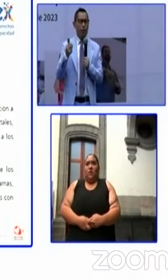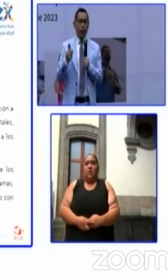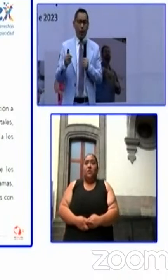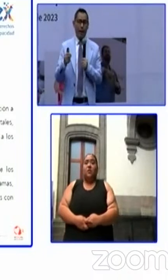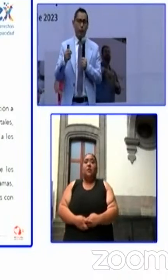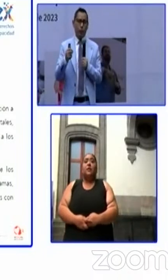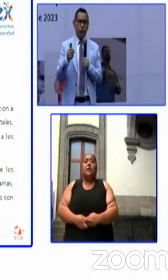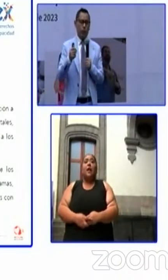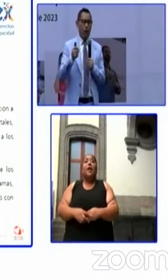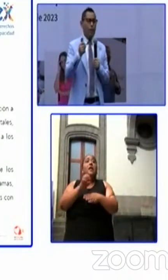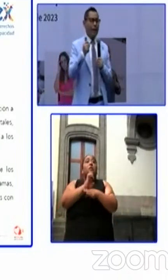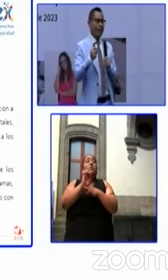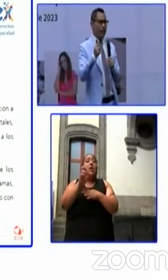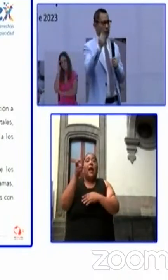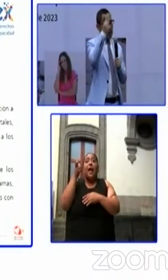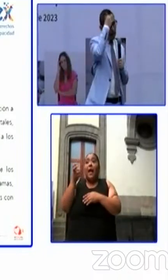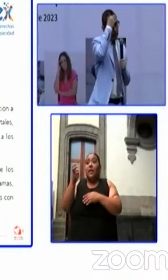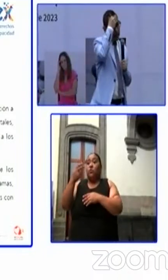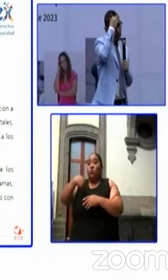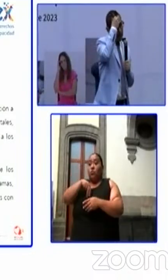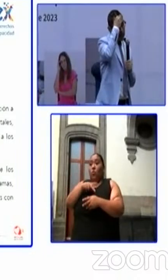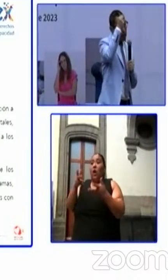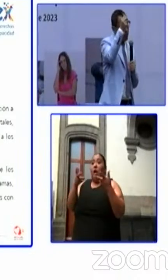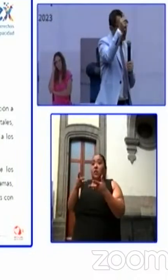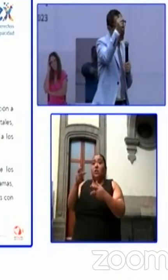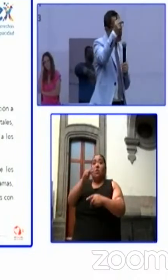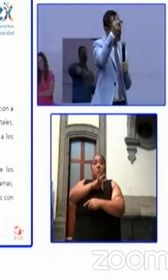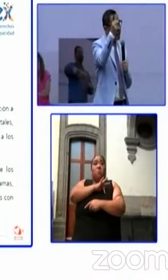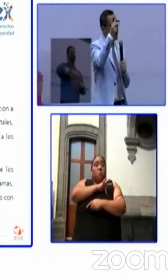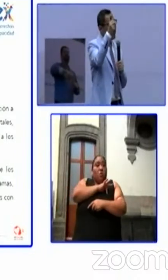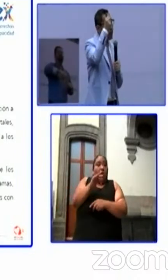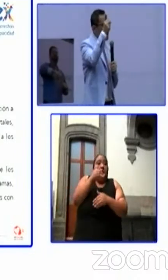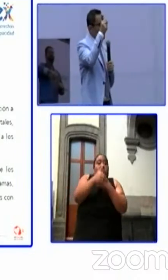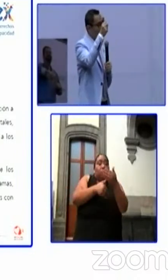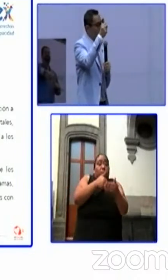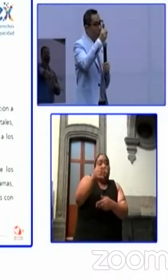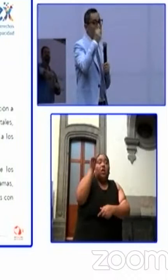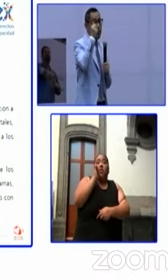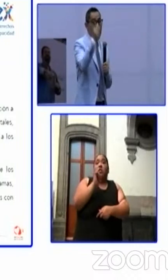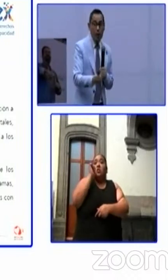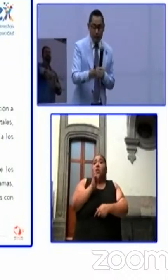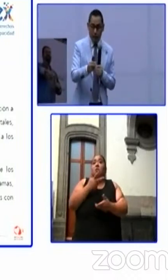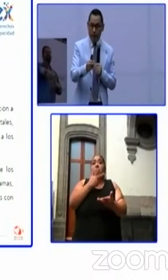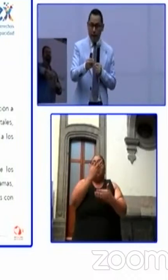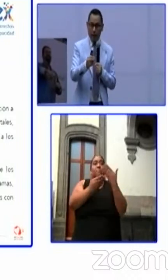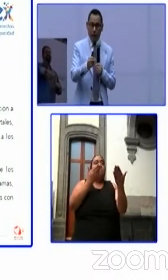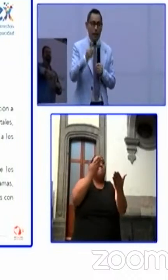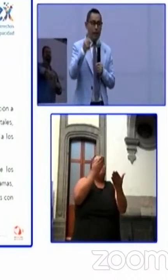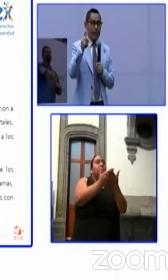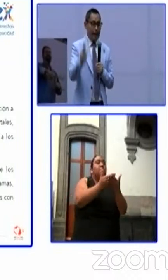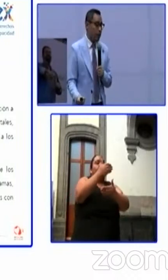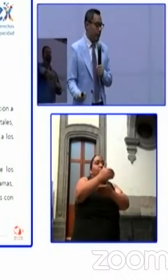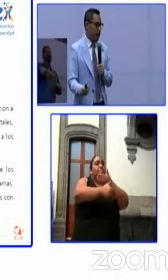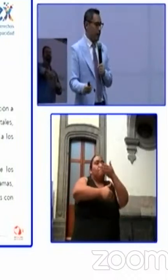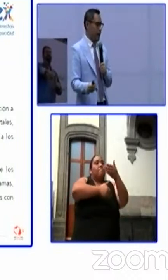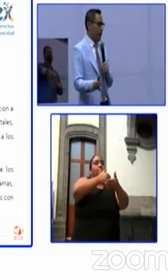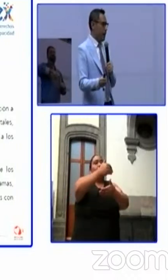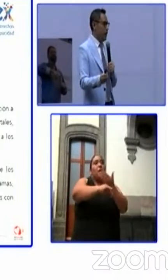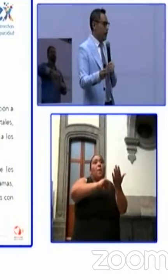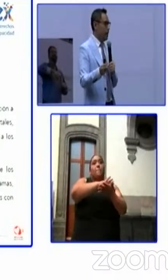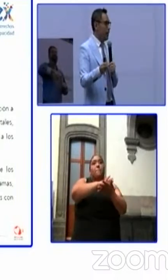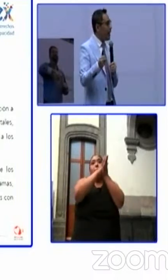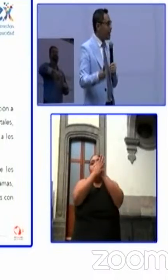que podamos mantener y siempre tener presente este principio de progresividad y